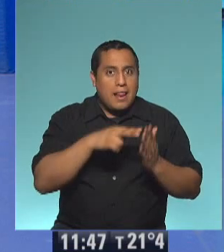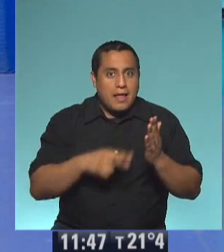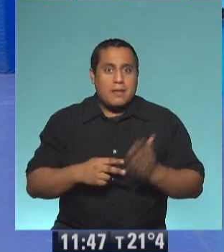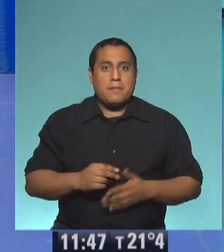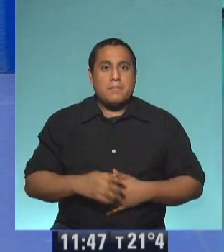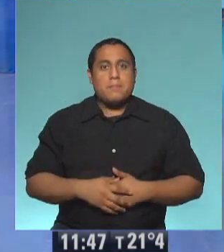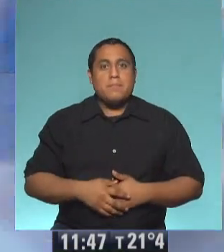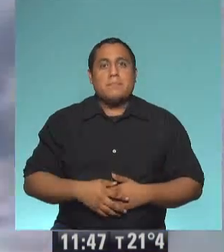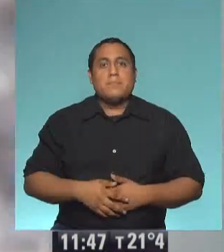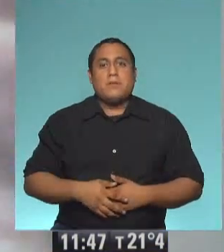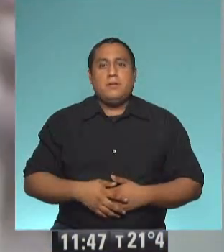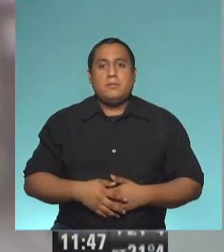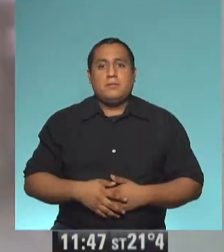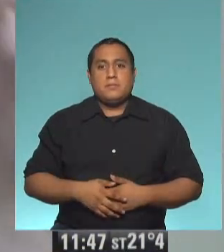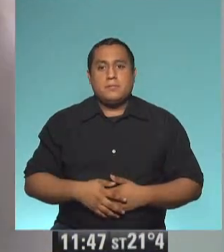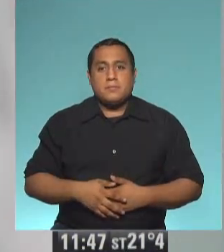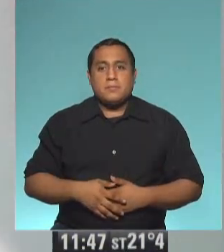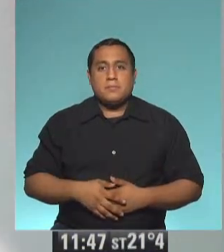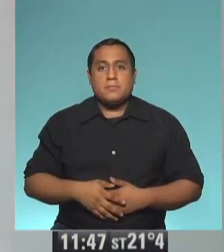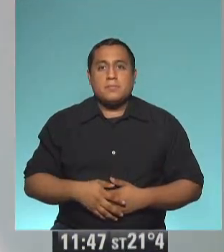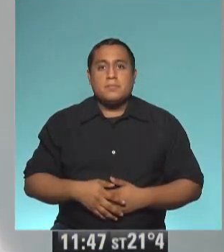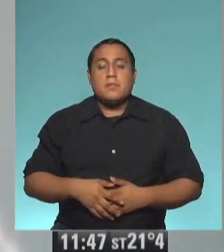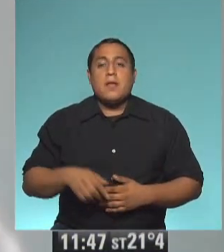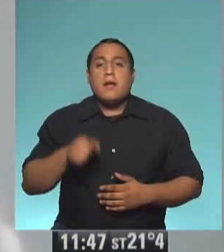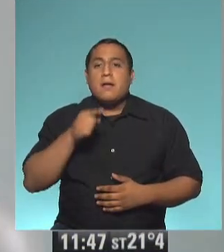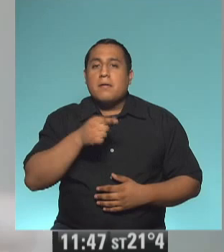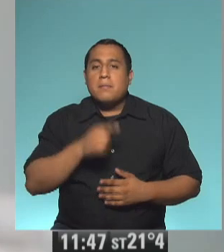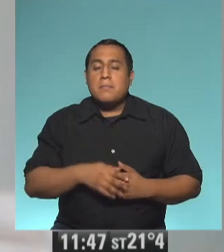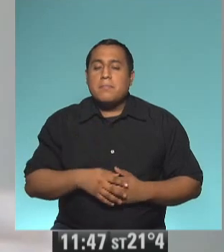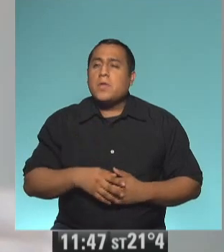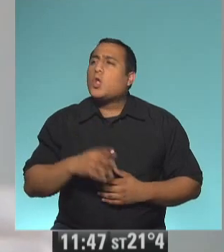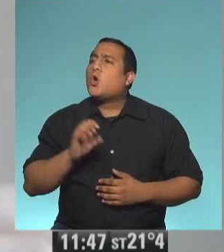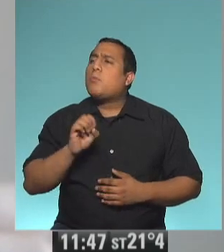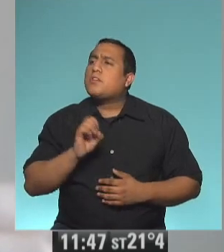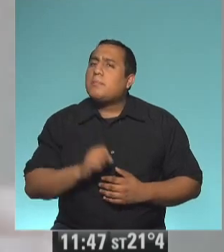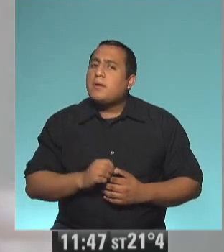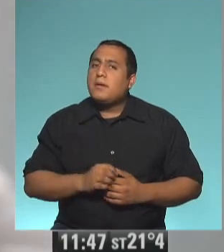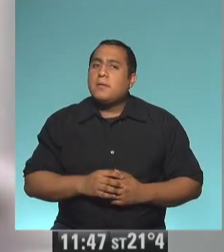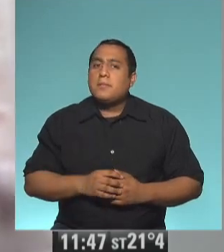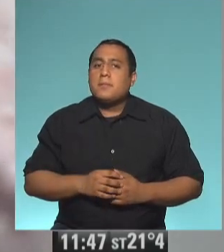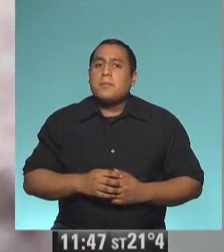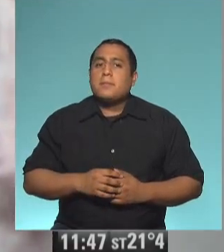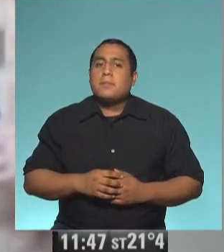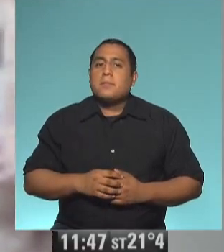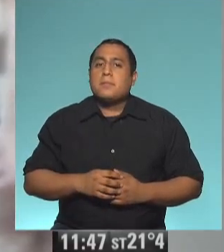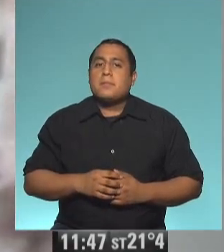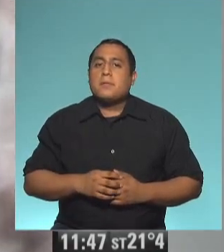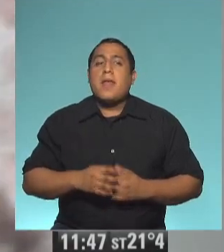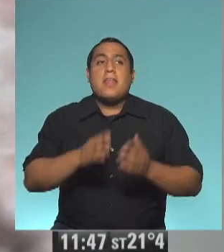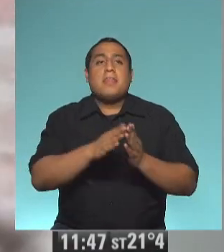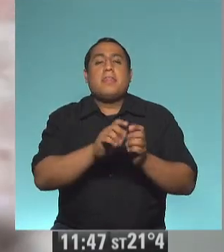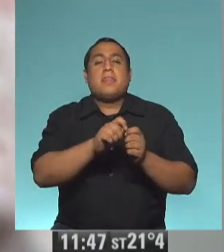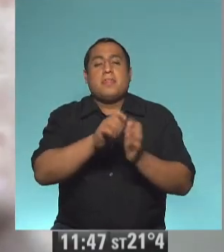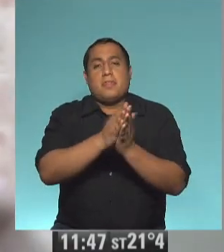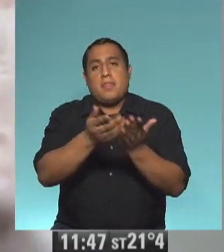En China tengo. A ver. ¡Ay, mira ese ¿cómo libro? ¿Cómo se llama? ¿Pilar? El diario de Pilar.